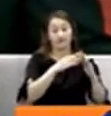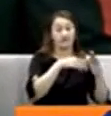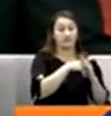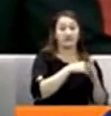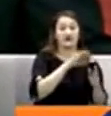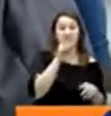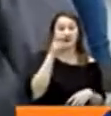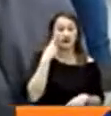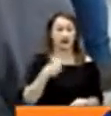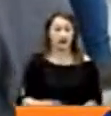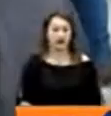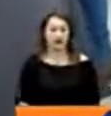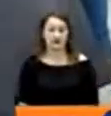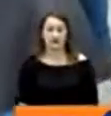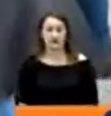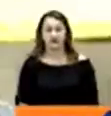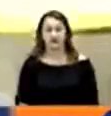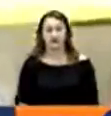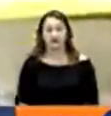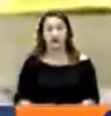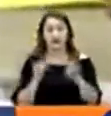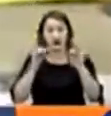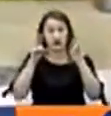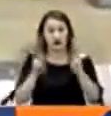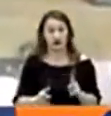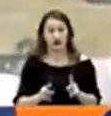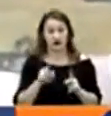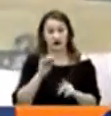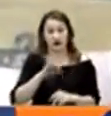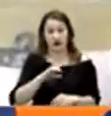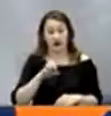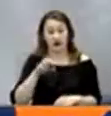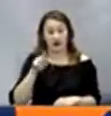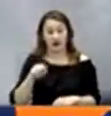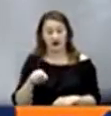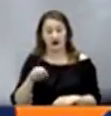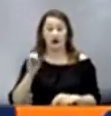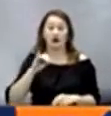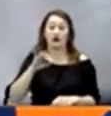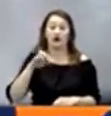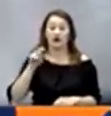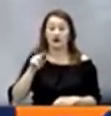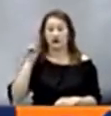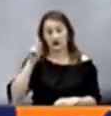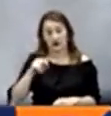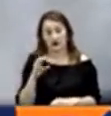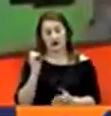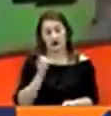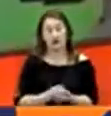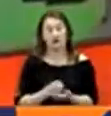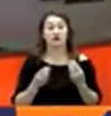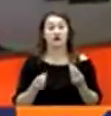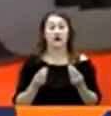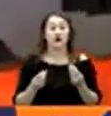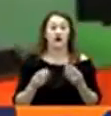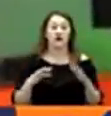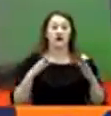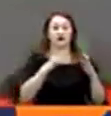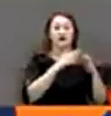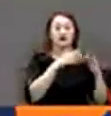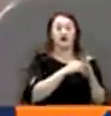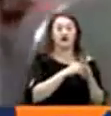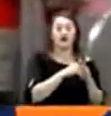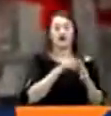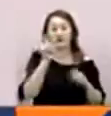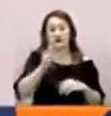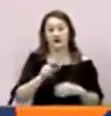7 días. Incapacidades médicas emitidas por una EPS o IPS serán obligatorias para el cumplimiento del aislamiento en el caso